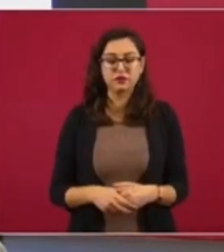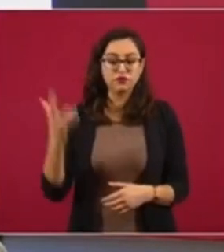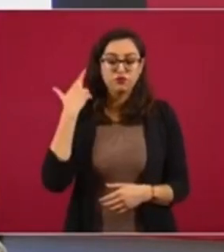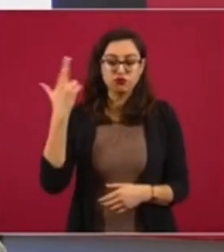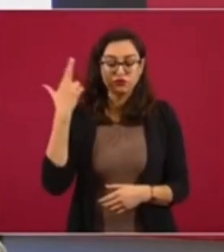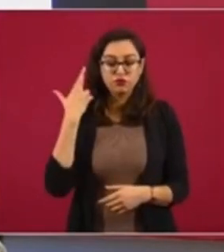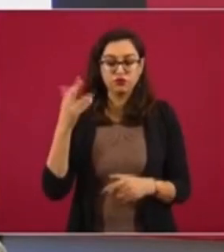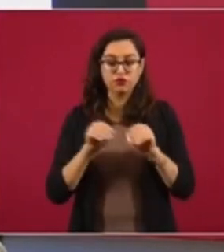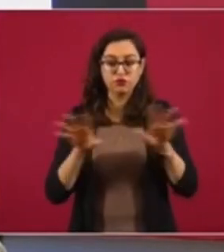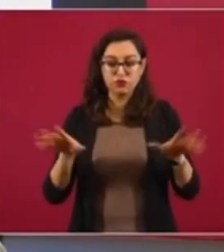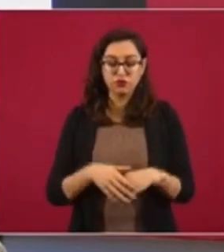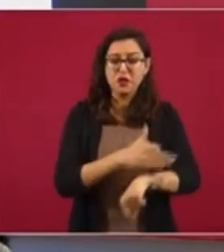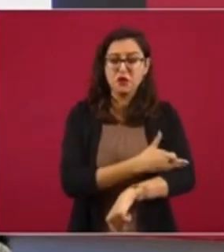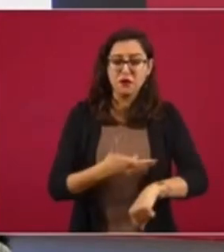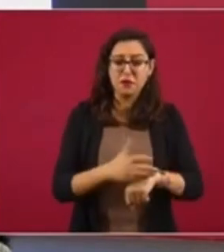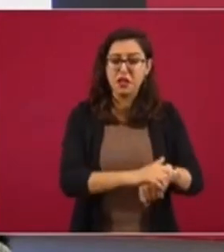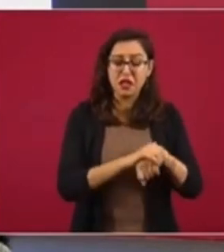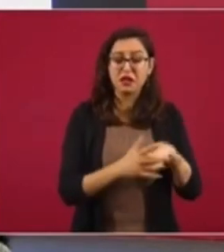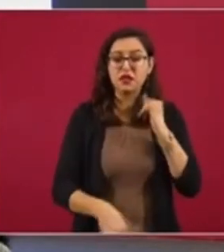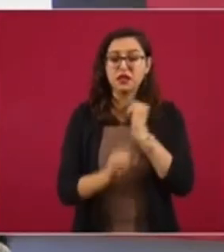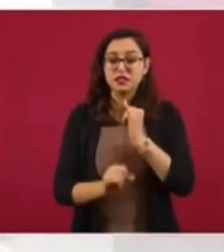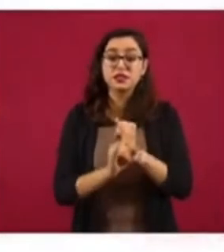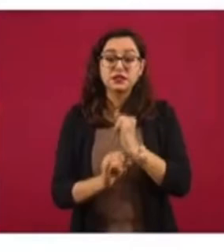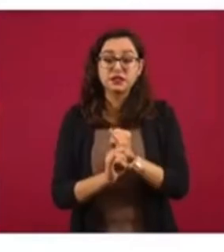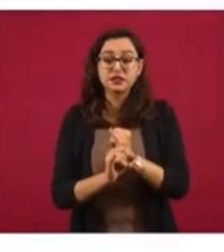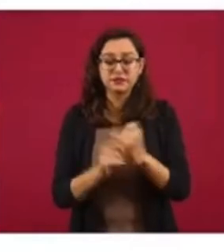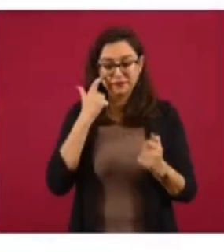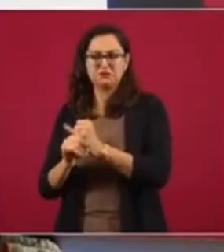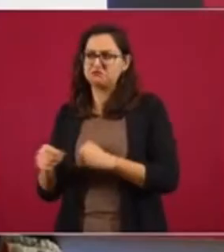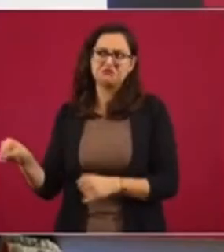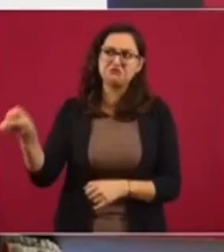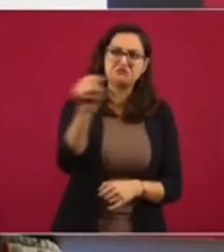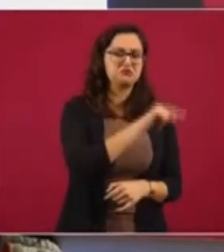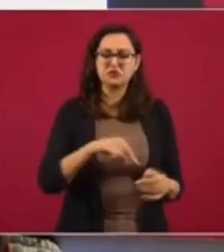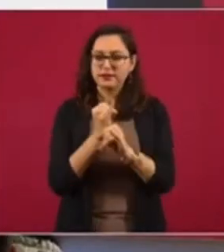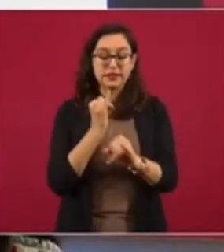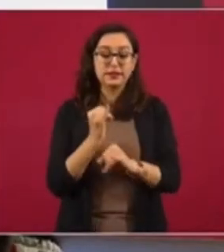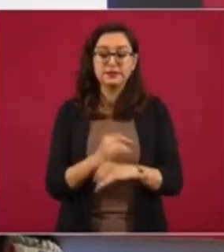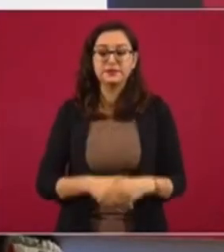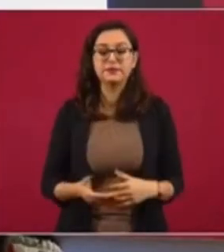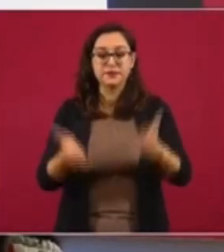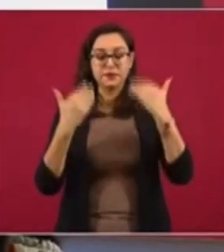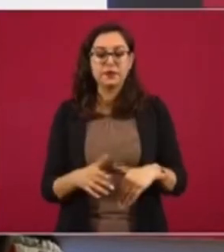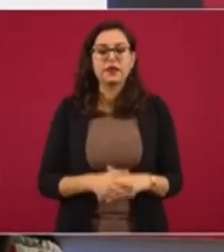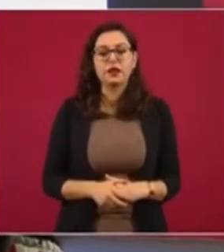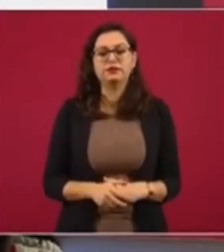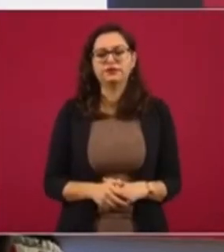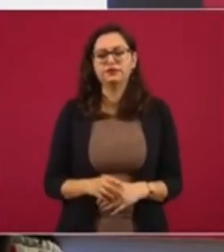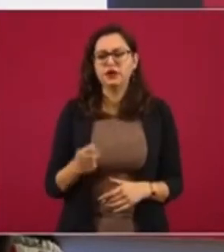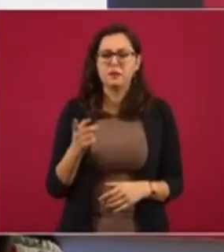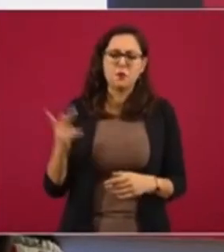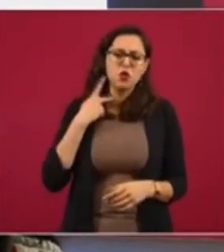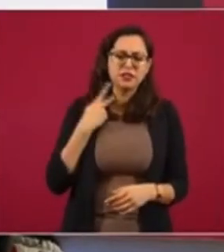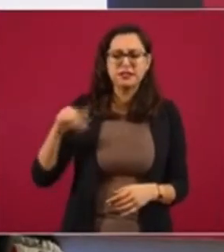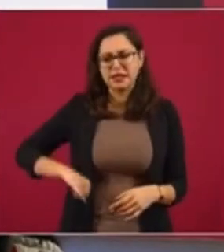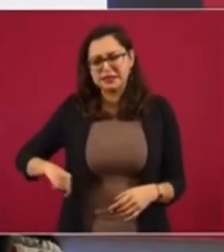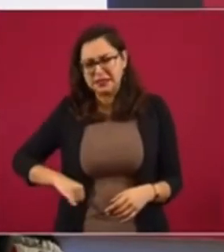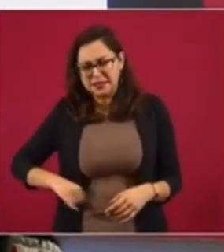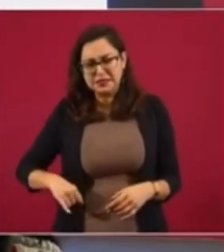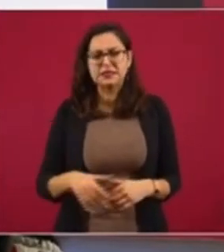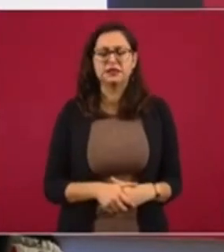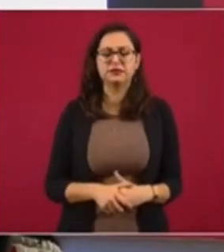radio, 6. Internet, 30.5. ¿Qué tanto le interesa la política? Mucho, 20%, algo, 22. Poco, 29.